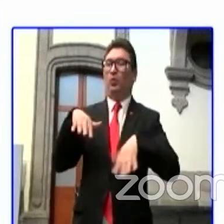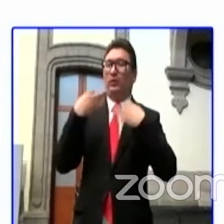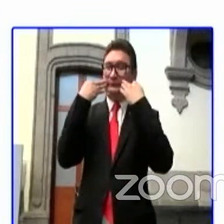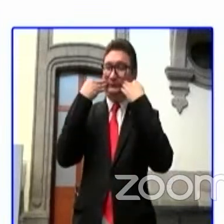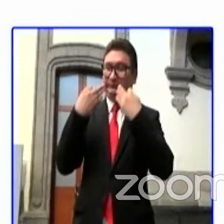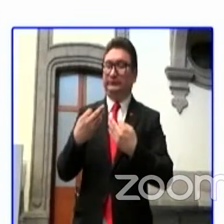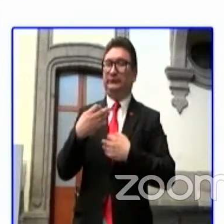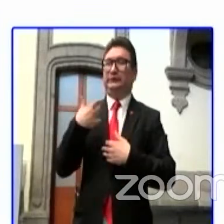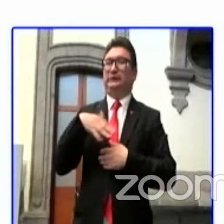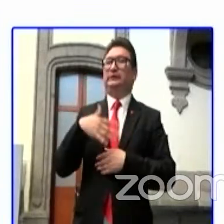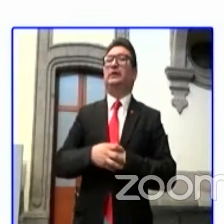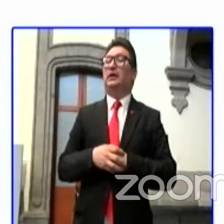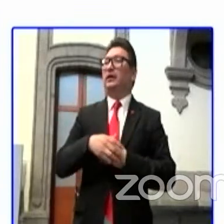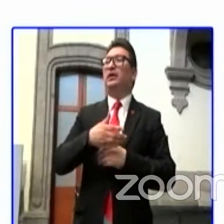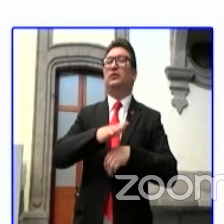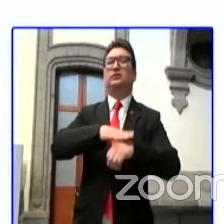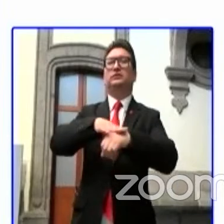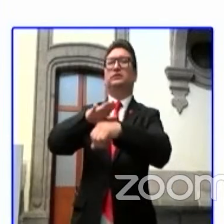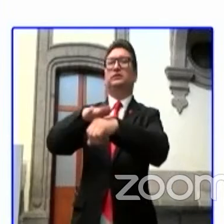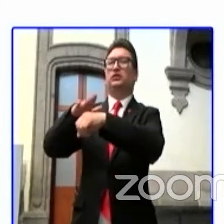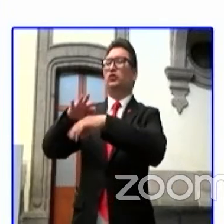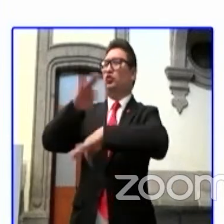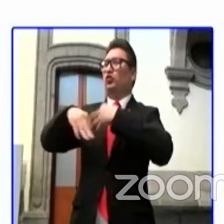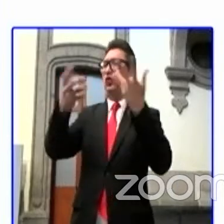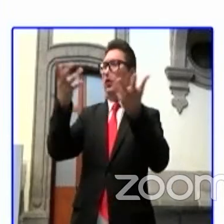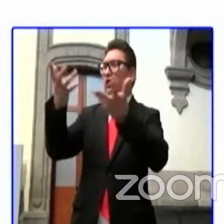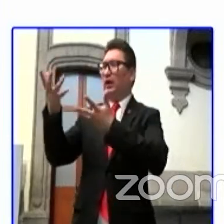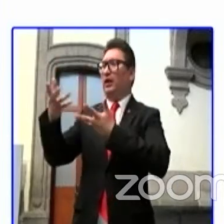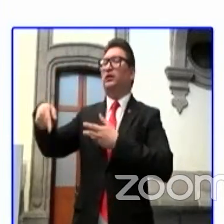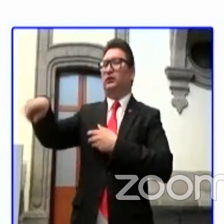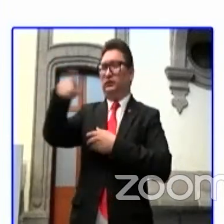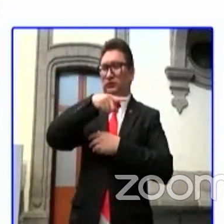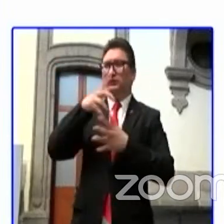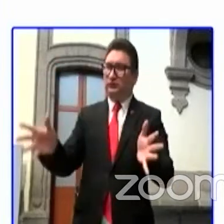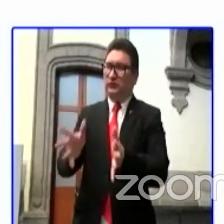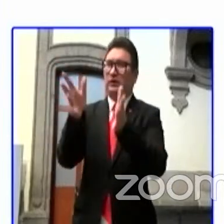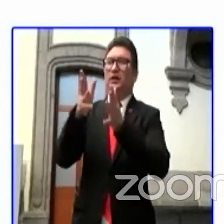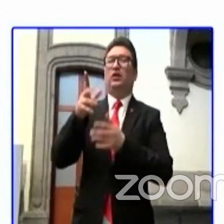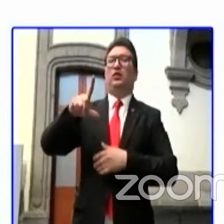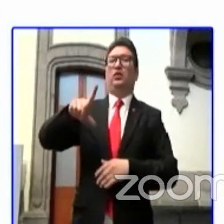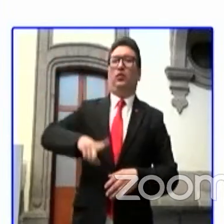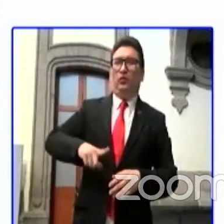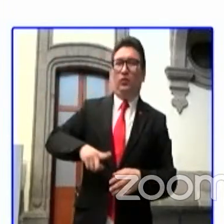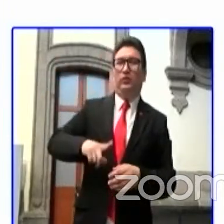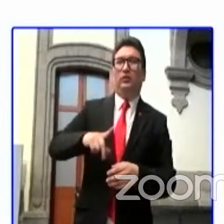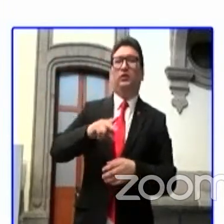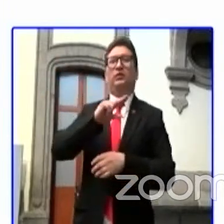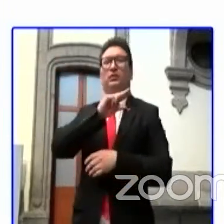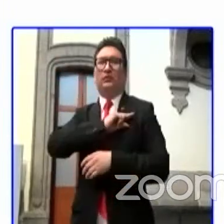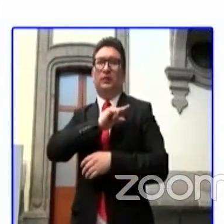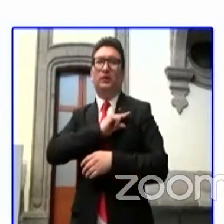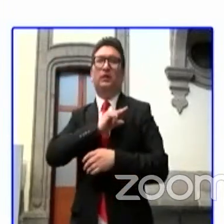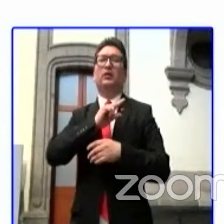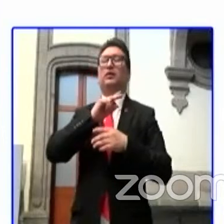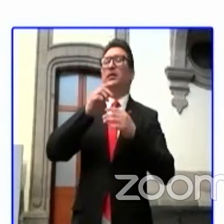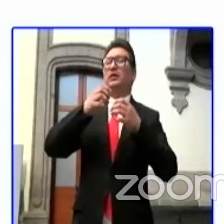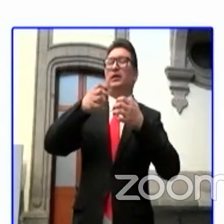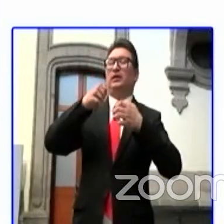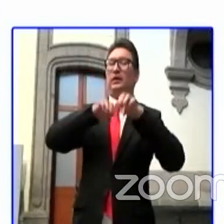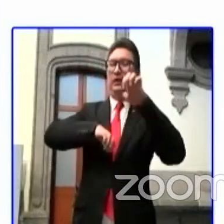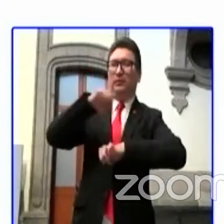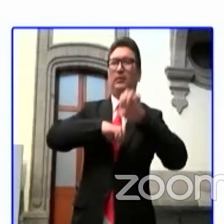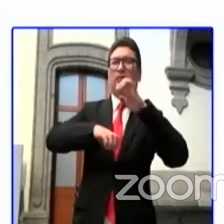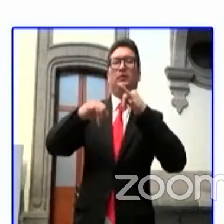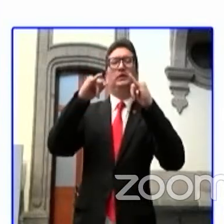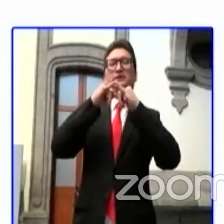Quisiera exhortar a todos los actores justamente que estamos hoy aquí, al gobierno, a la iniciativa privada, a las empresas, a los